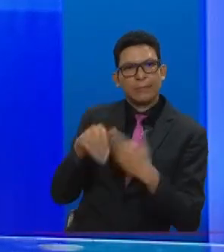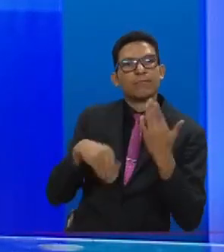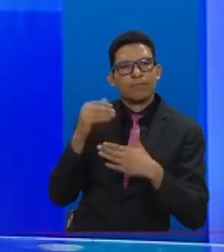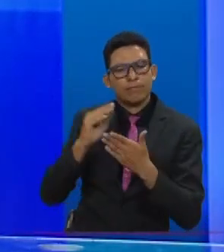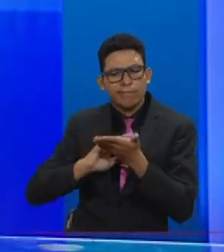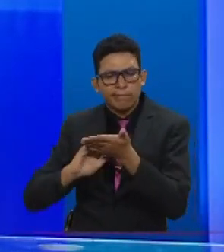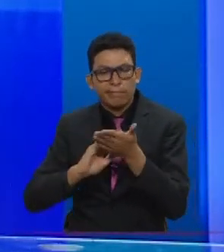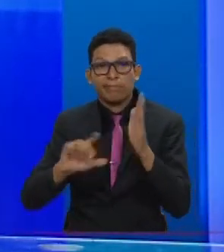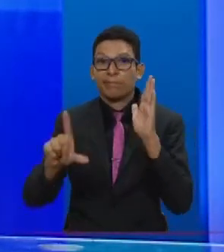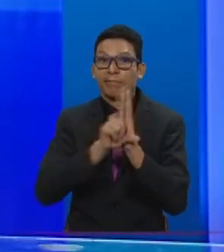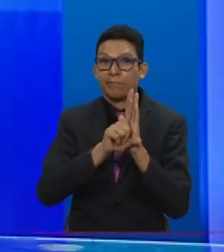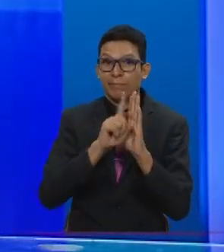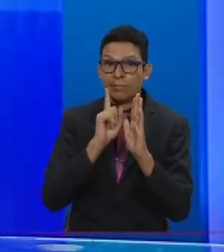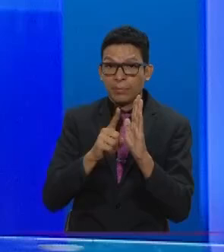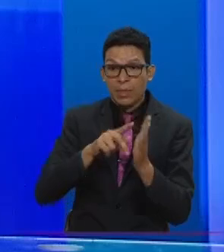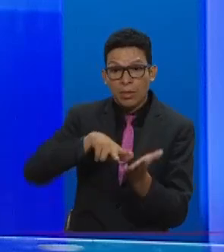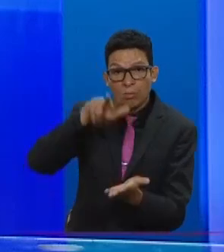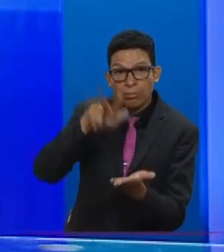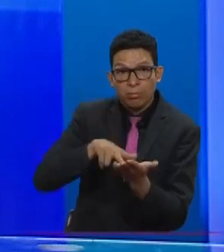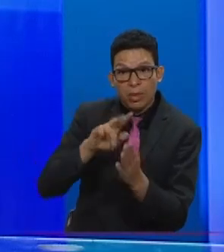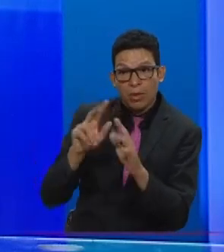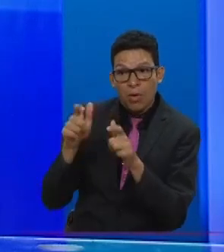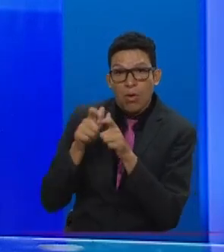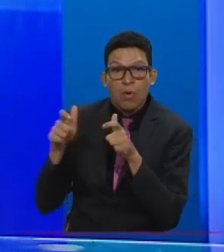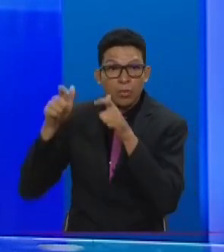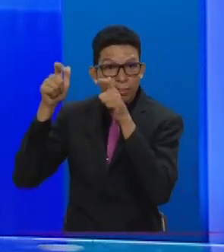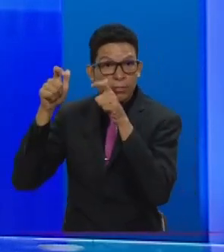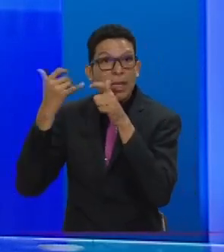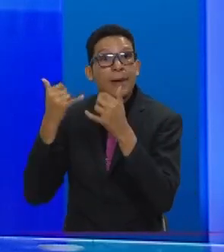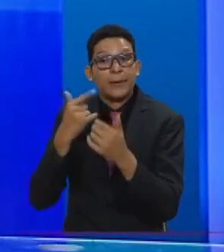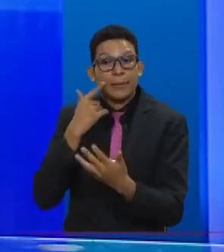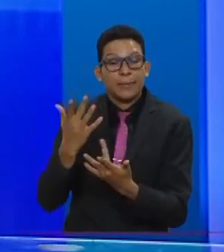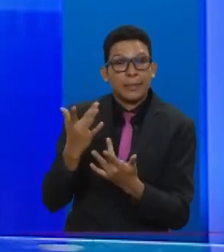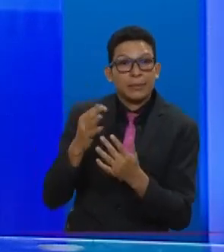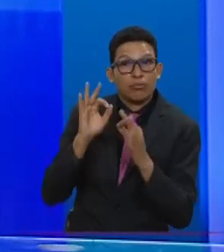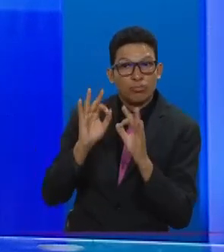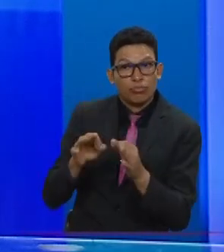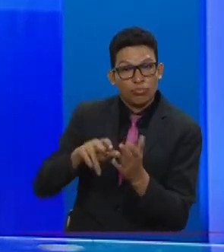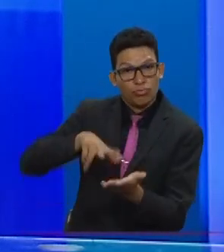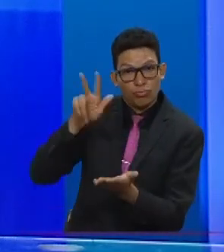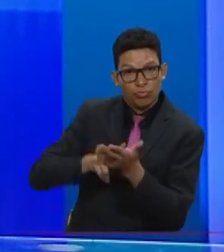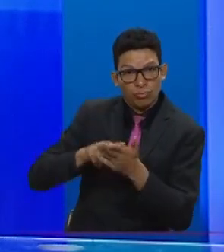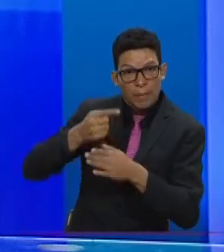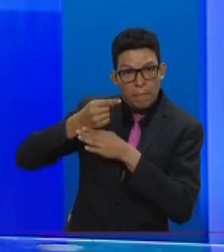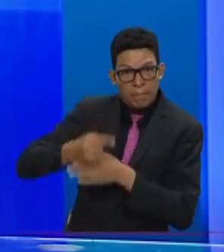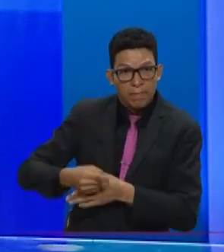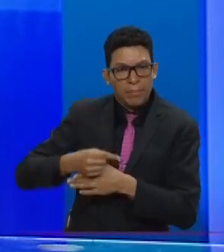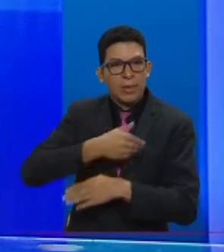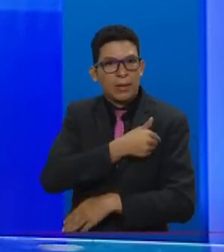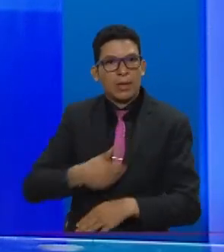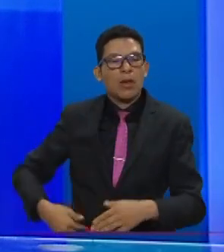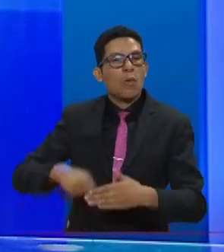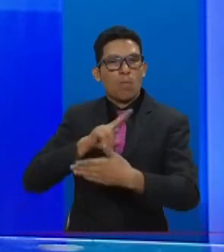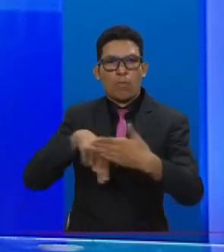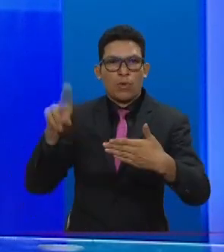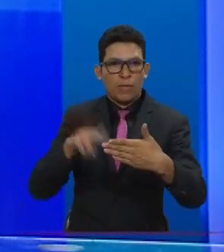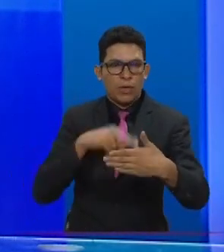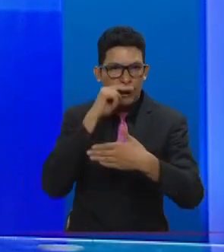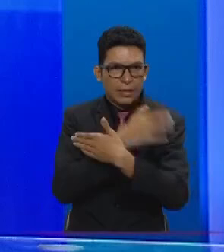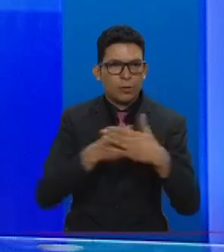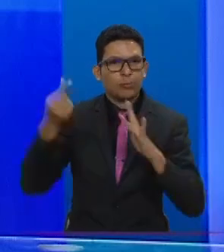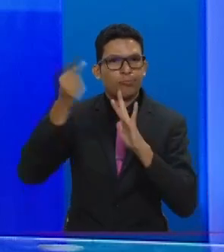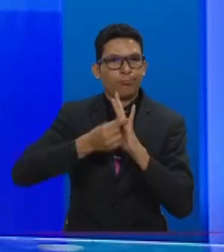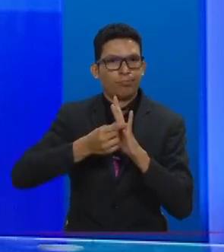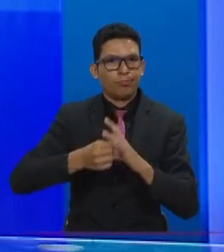trámite de una ley que tras su aprobación en el congreso está pendiente de sanción presidencial para prohibir el matrimonio infantil en